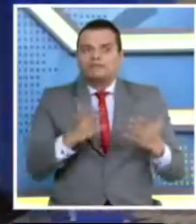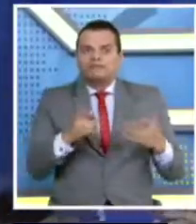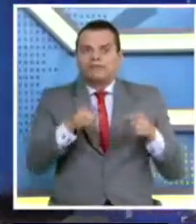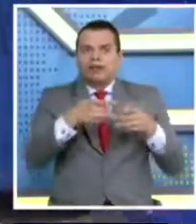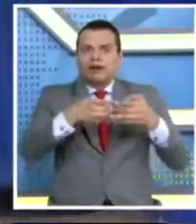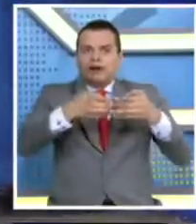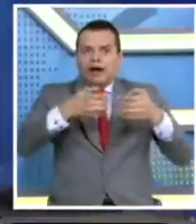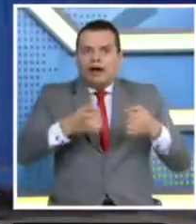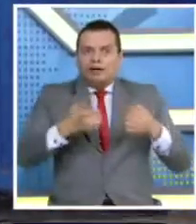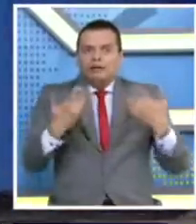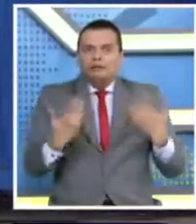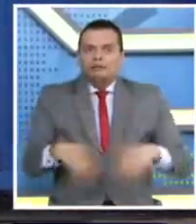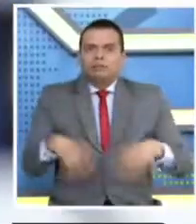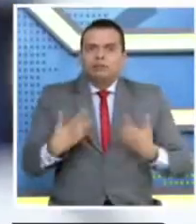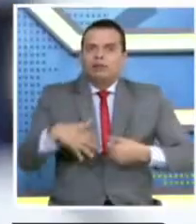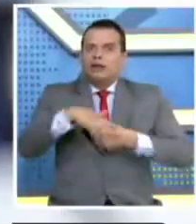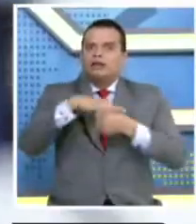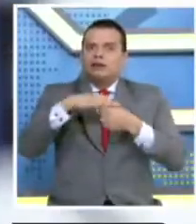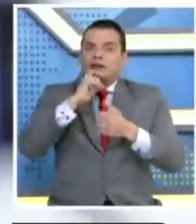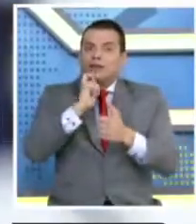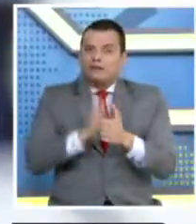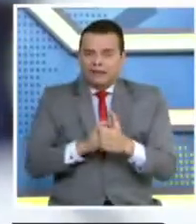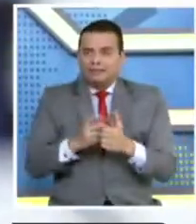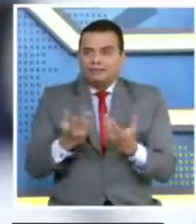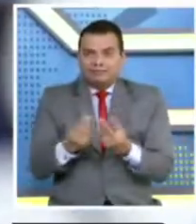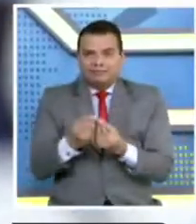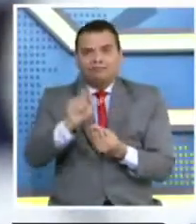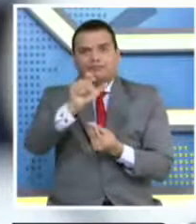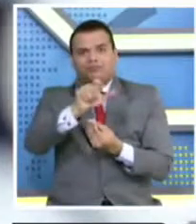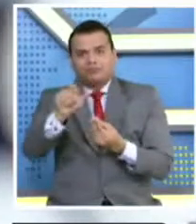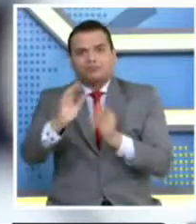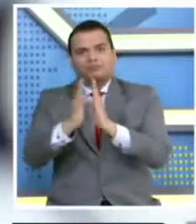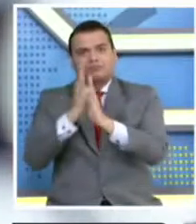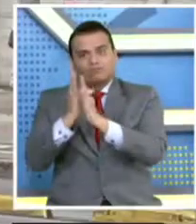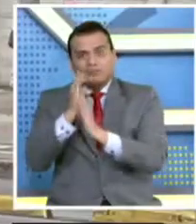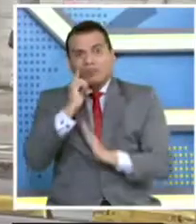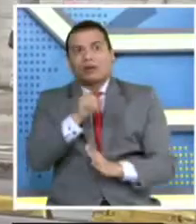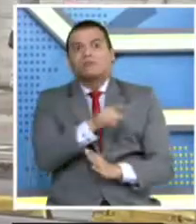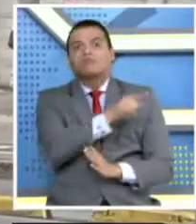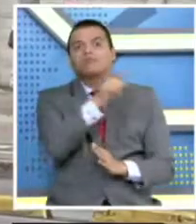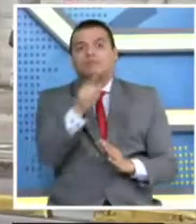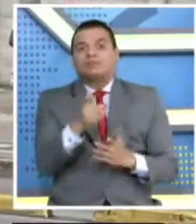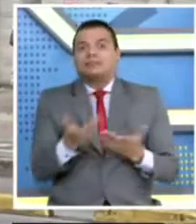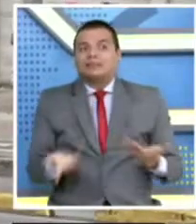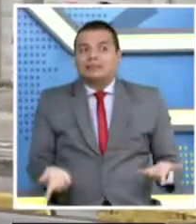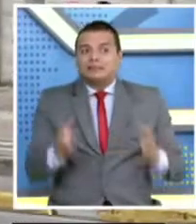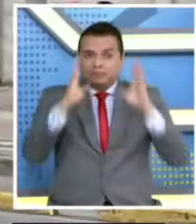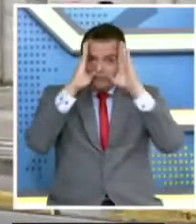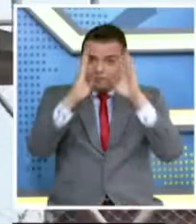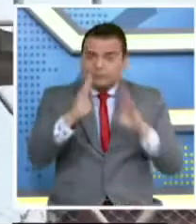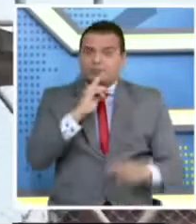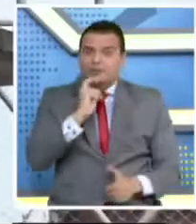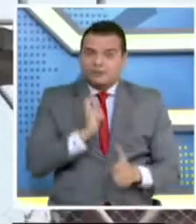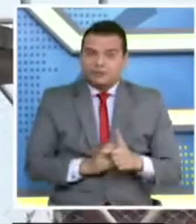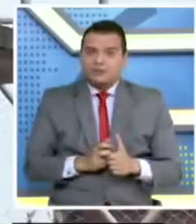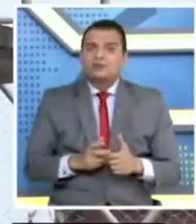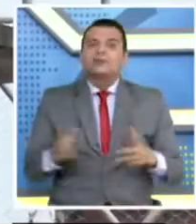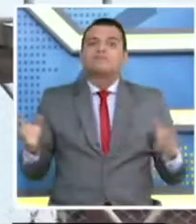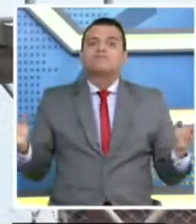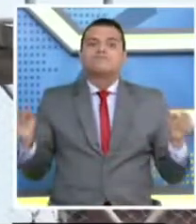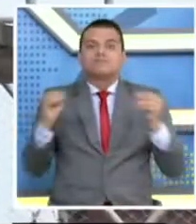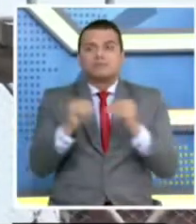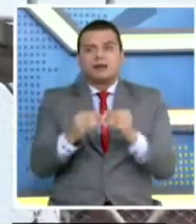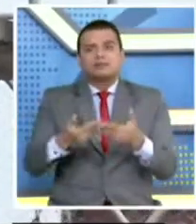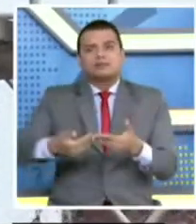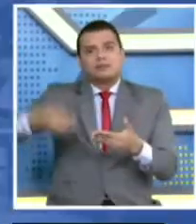de Villahermosa era un mal que ya se veía venir según las denuncias de varios organismos que trabajan con la población carcelaria del país y a la que poco se le